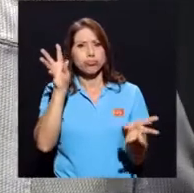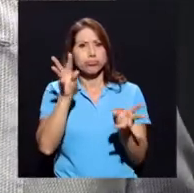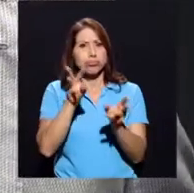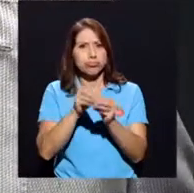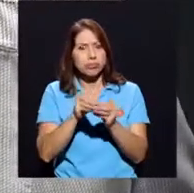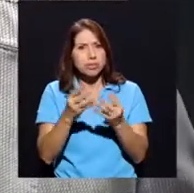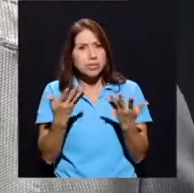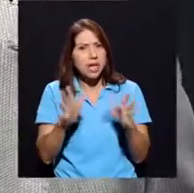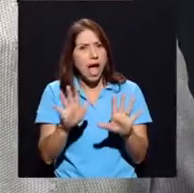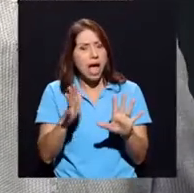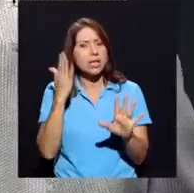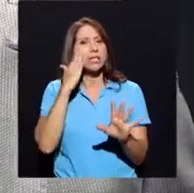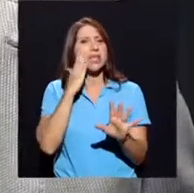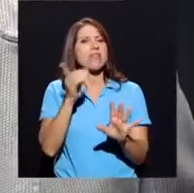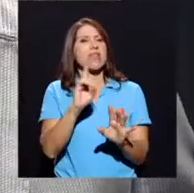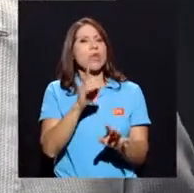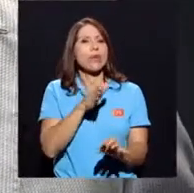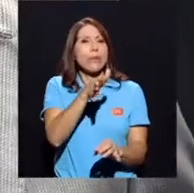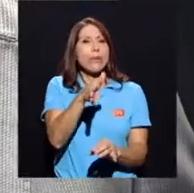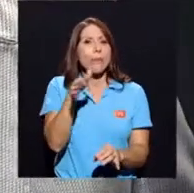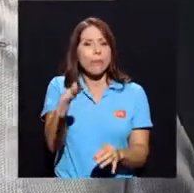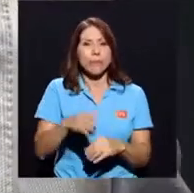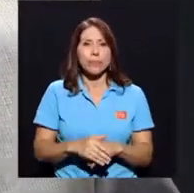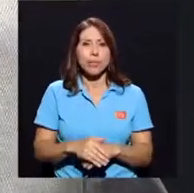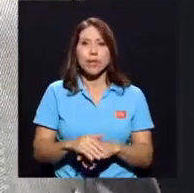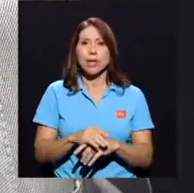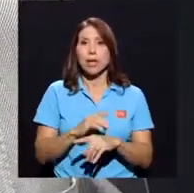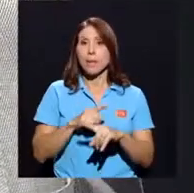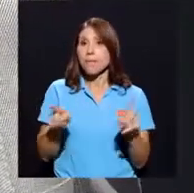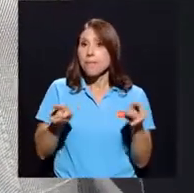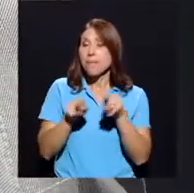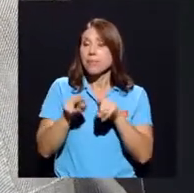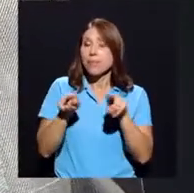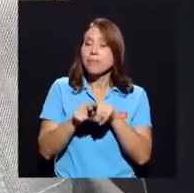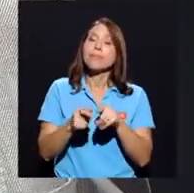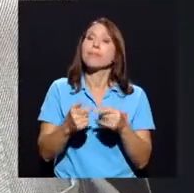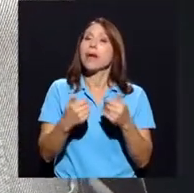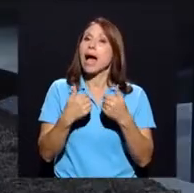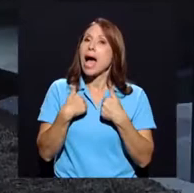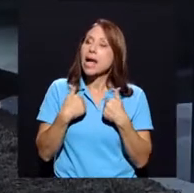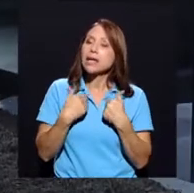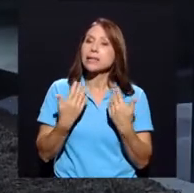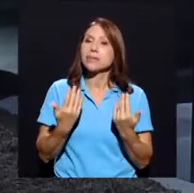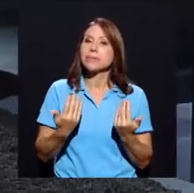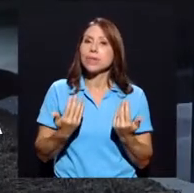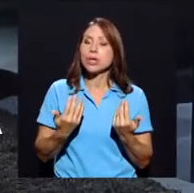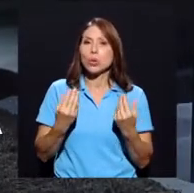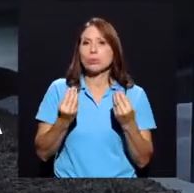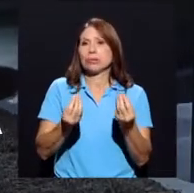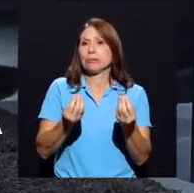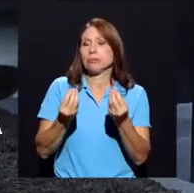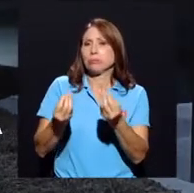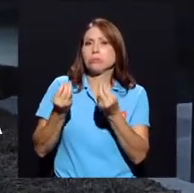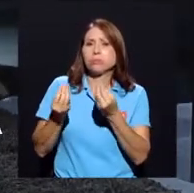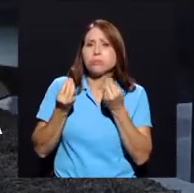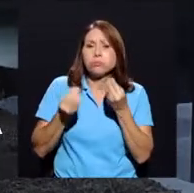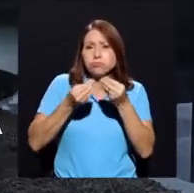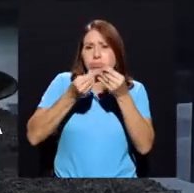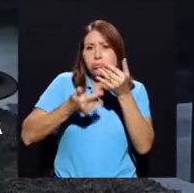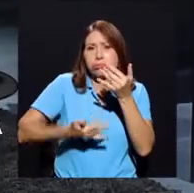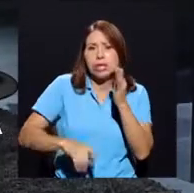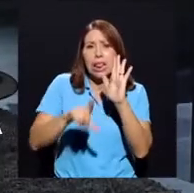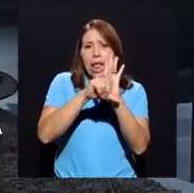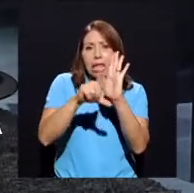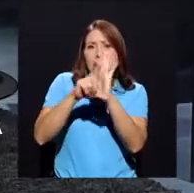preasignados pero no solamente eso sino que hay una cantidad increíble de leyes que se han venido